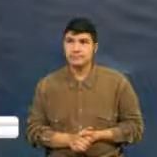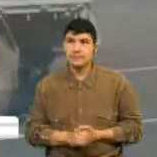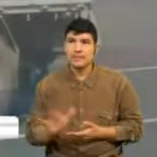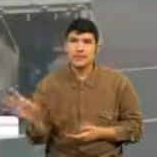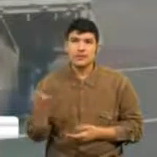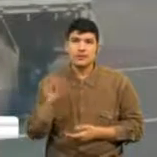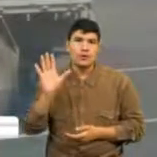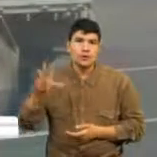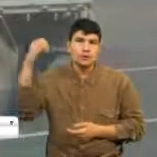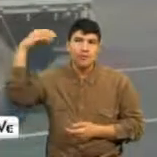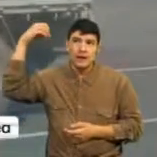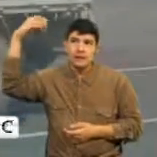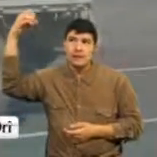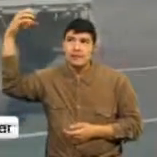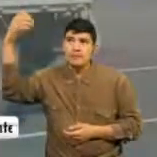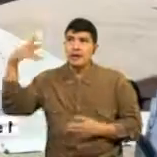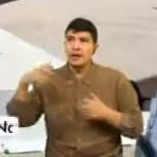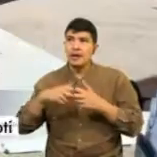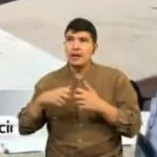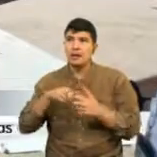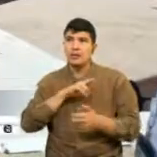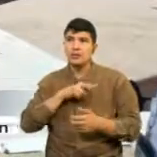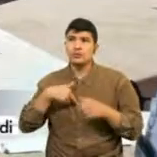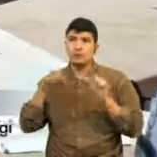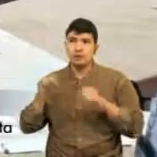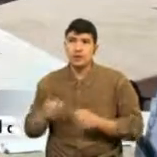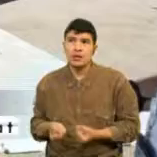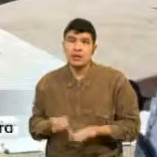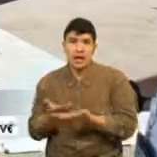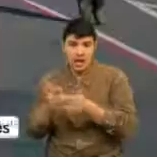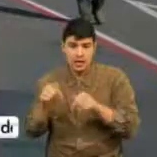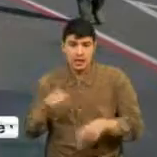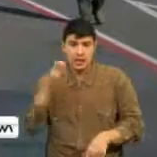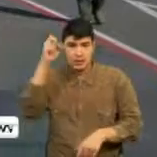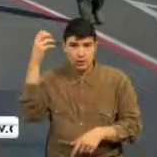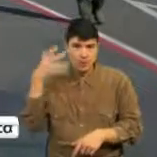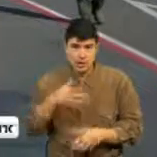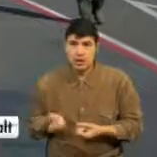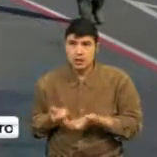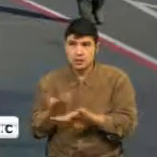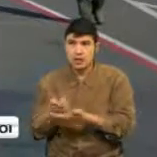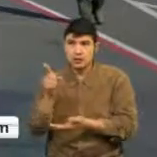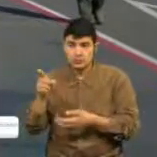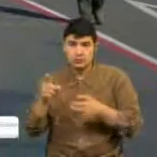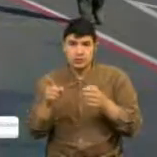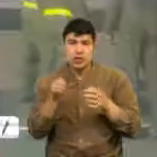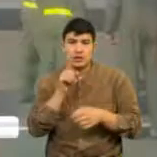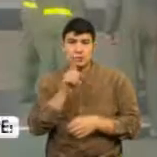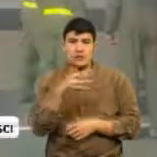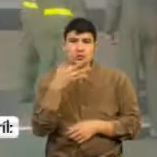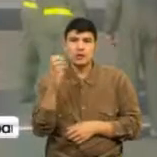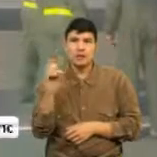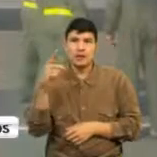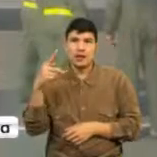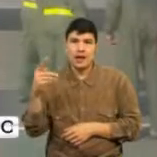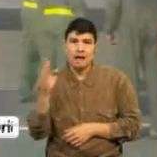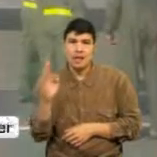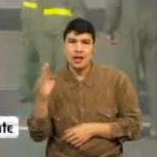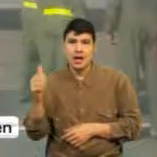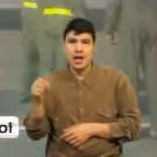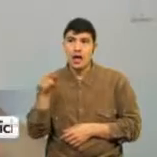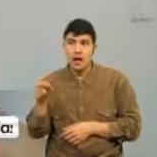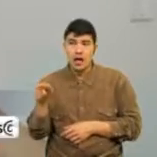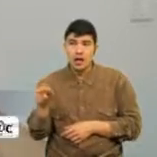iluminación del municipio nosotros pudimos aportar desde el norte de santander una planta eléctrica de 150 cavea que fue trasladada por